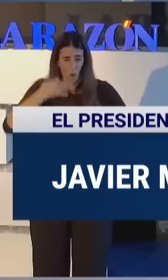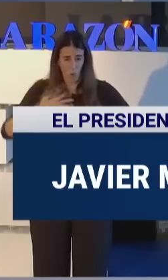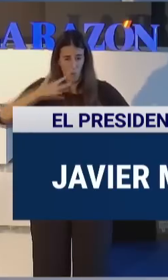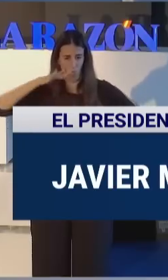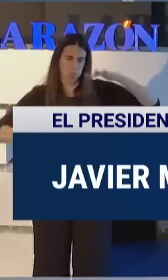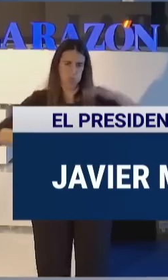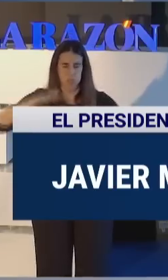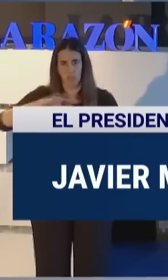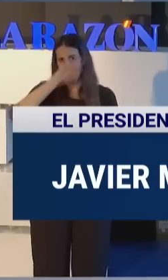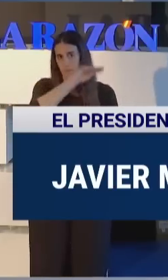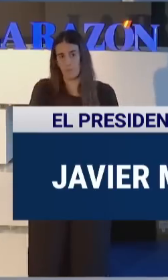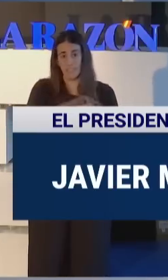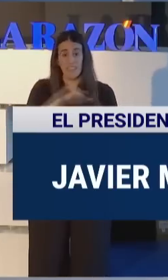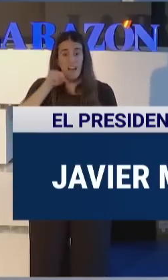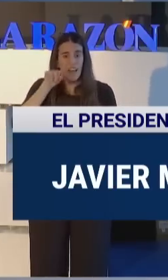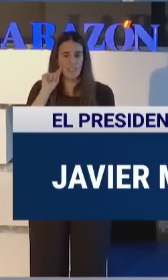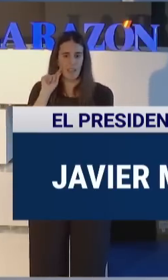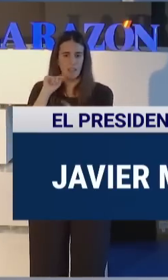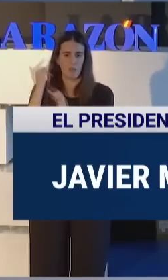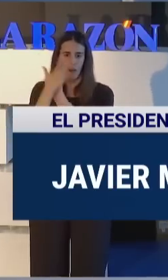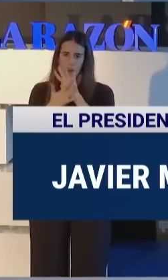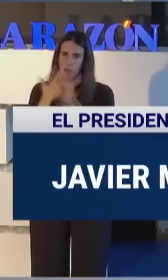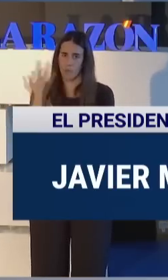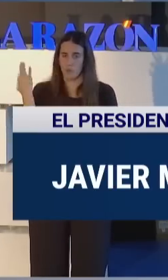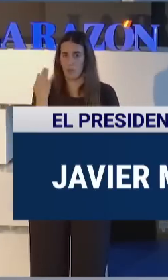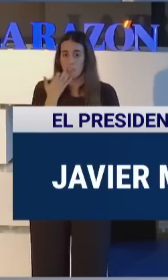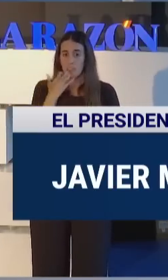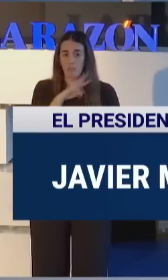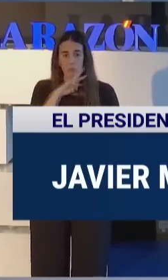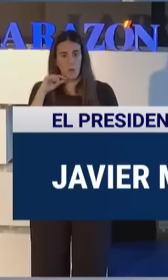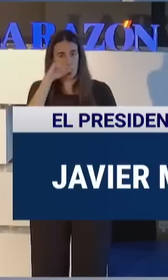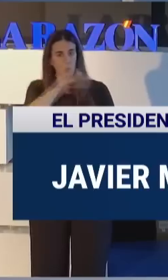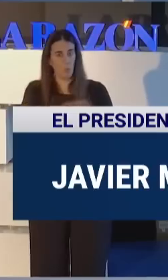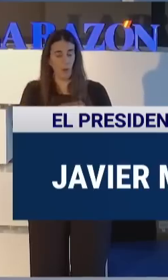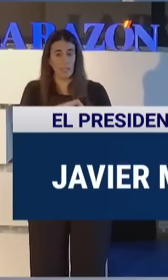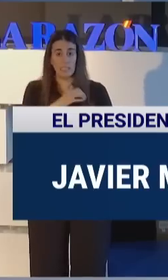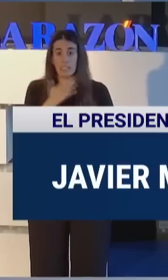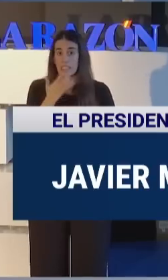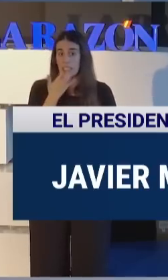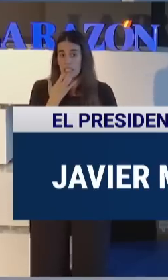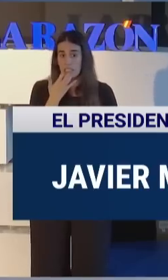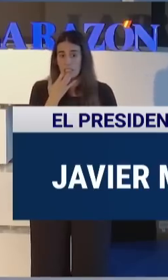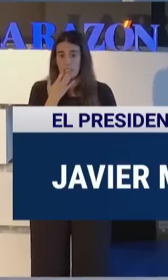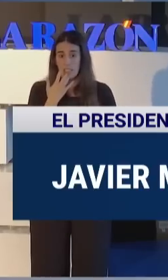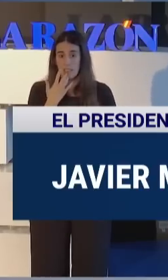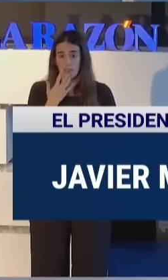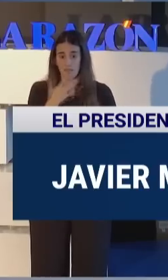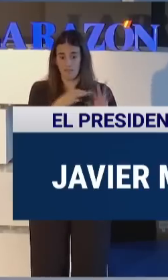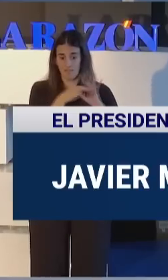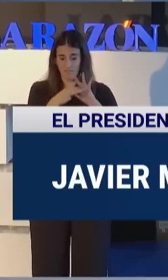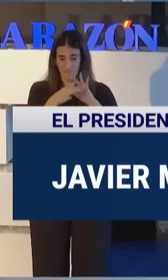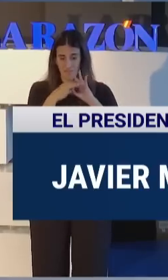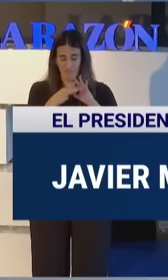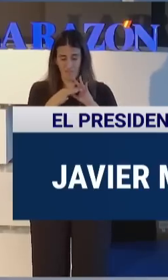Y me parece que esa es la discusión que hay que dar, y hay que ir con los valores morales. Y cuando uno vea los valores morales aberrantes detrás